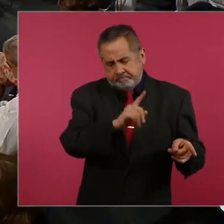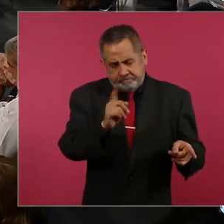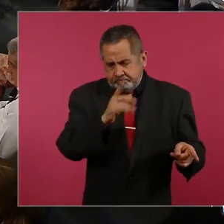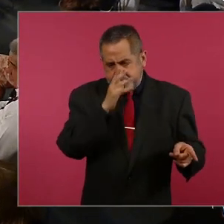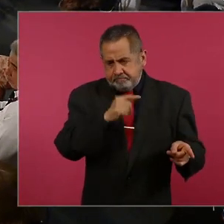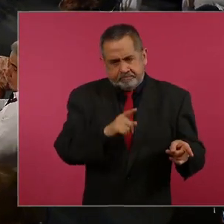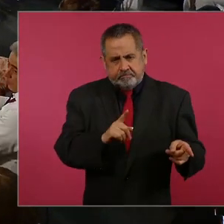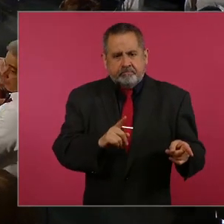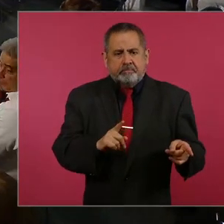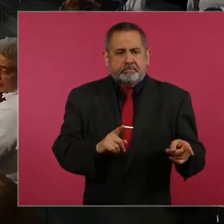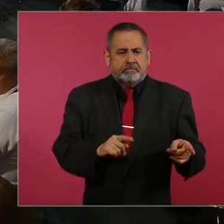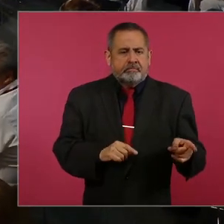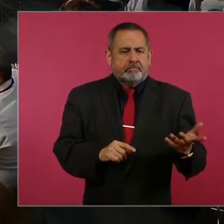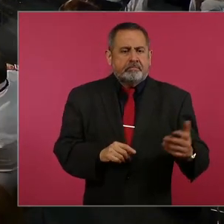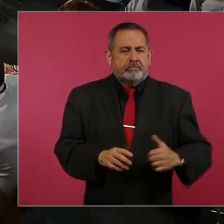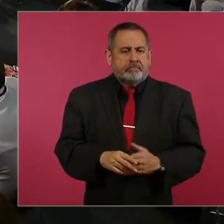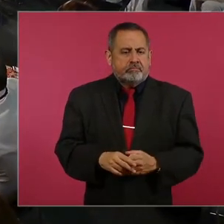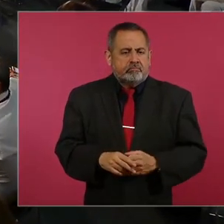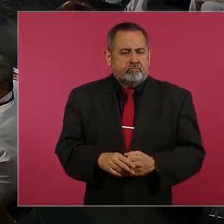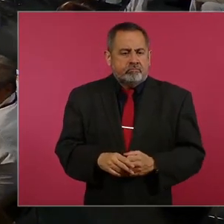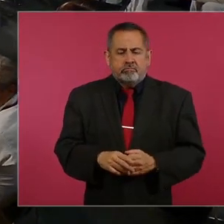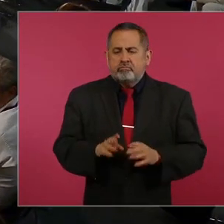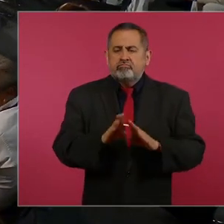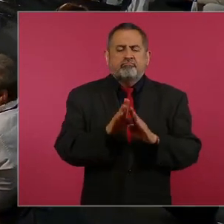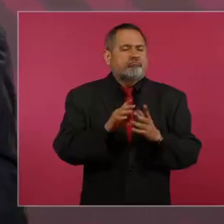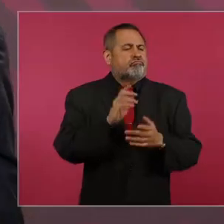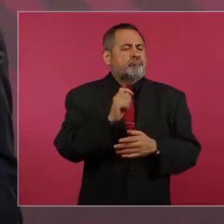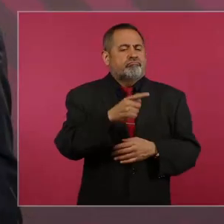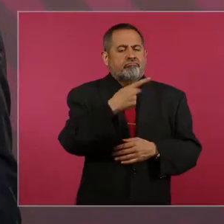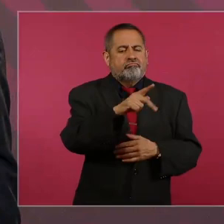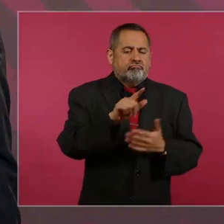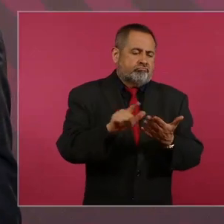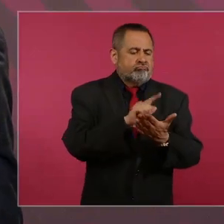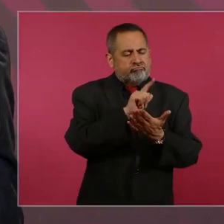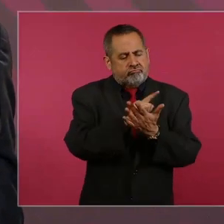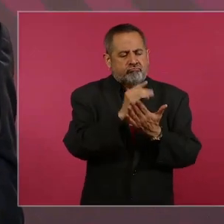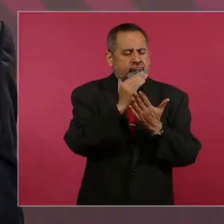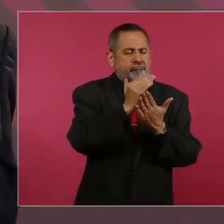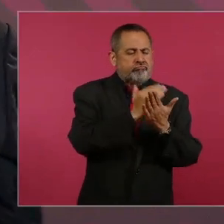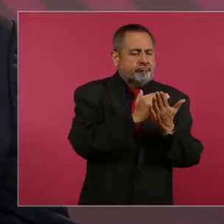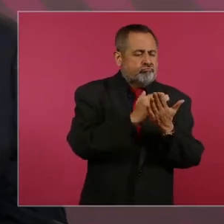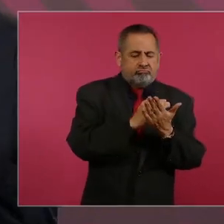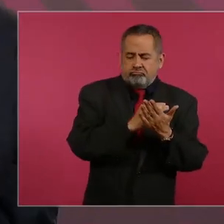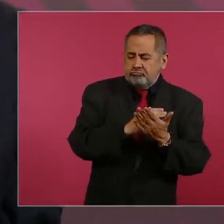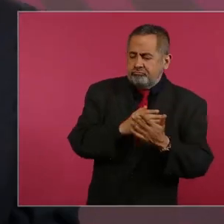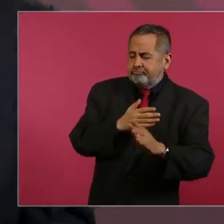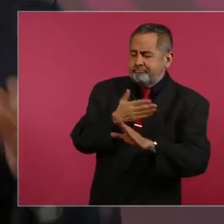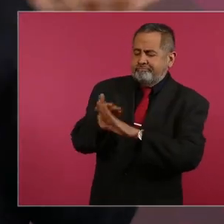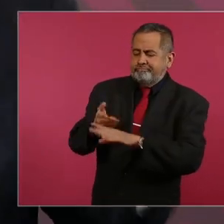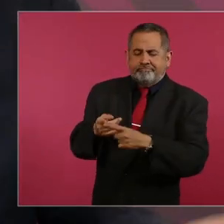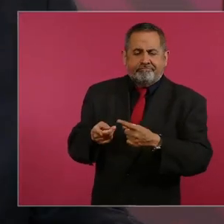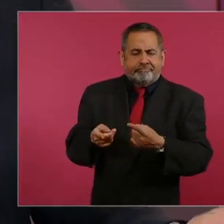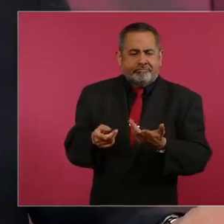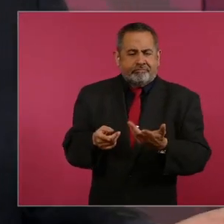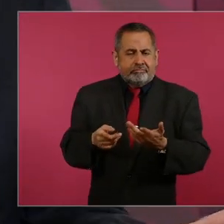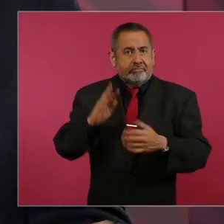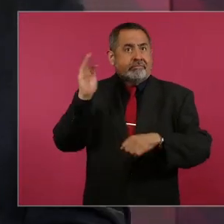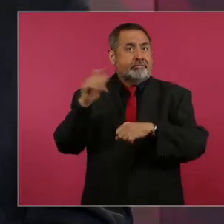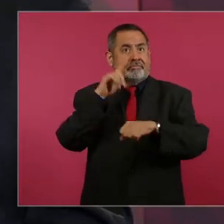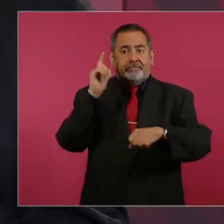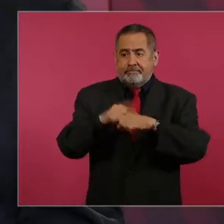tener una legislación que corresponde al fuero federal,